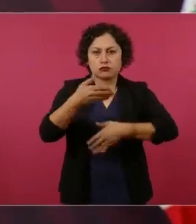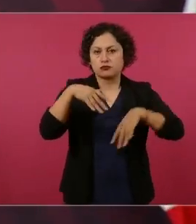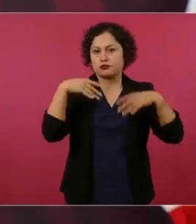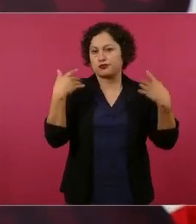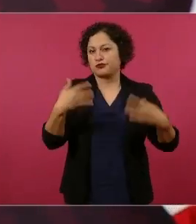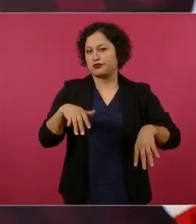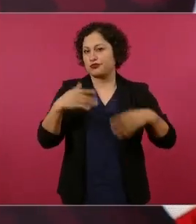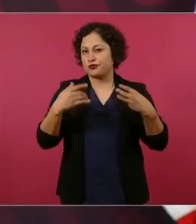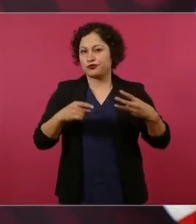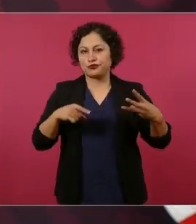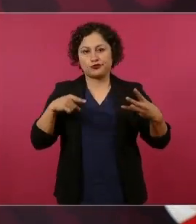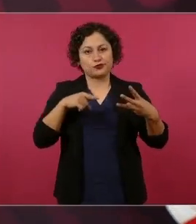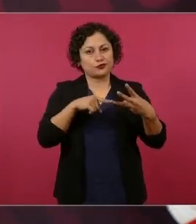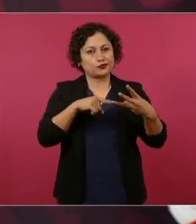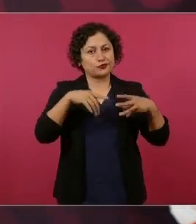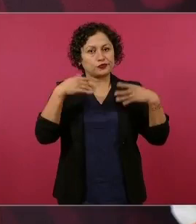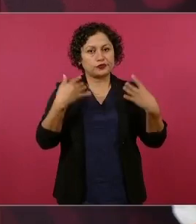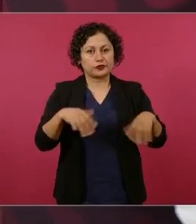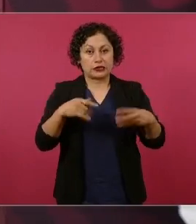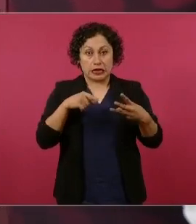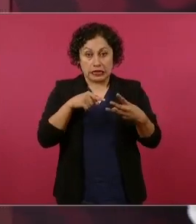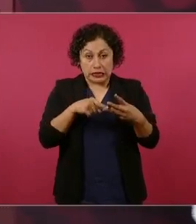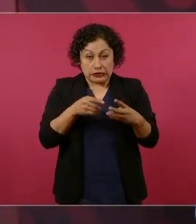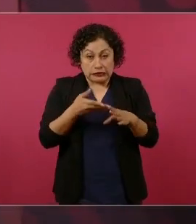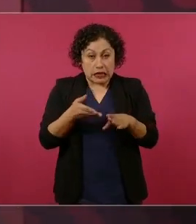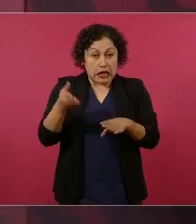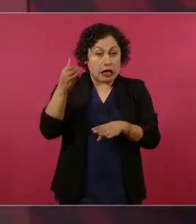pues ella inició